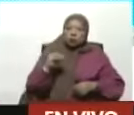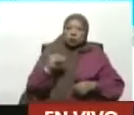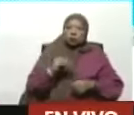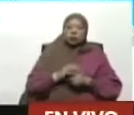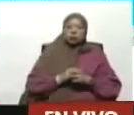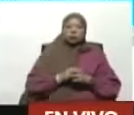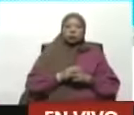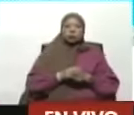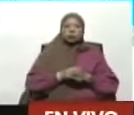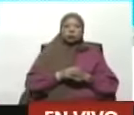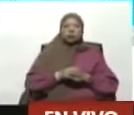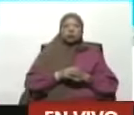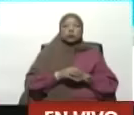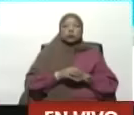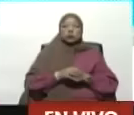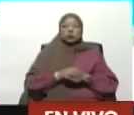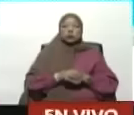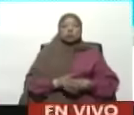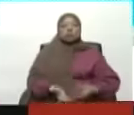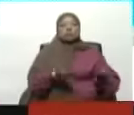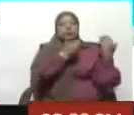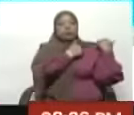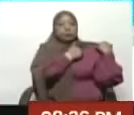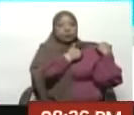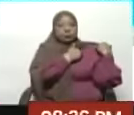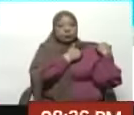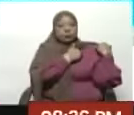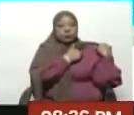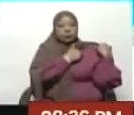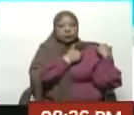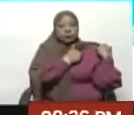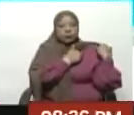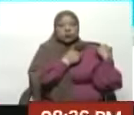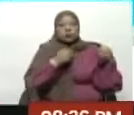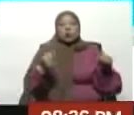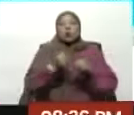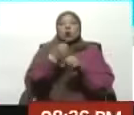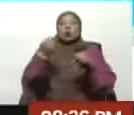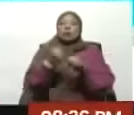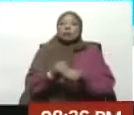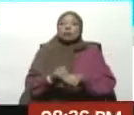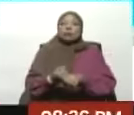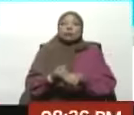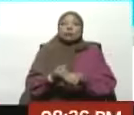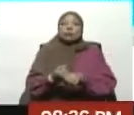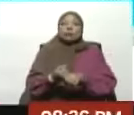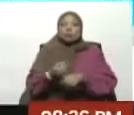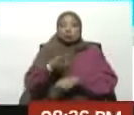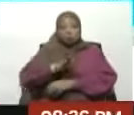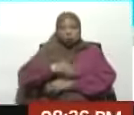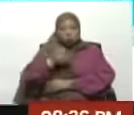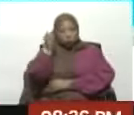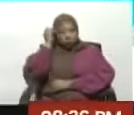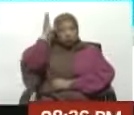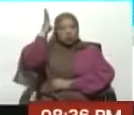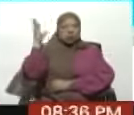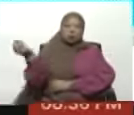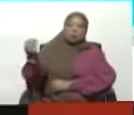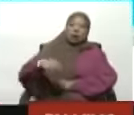Ángel, te encargo a ti. Tienes mucho trabajo, pero tienes capacidad para eso y para